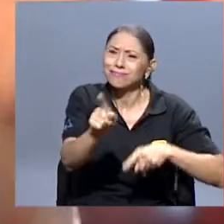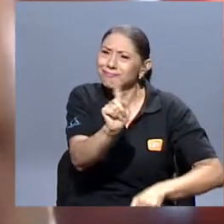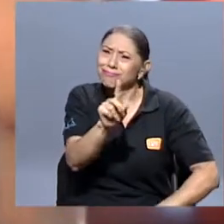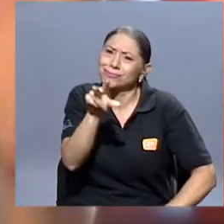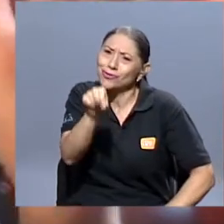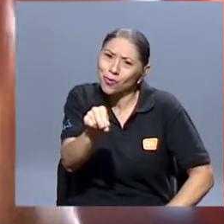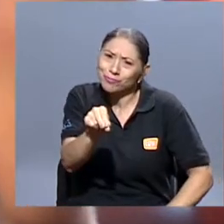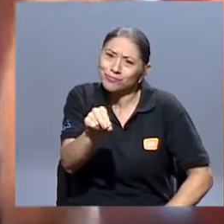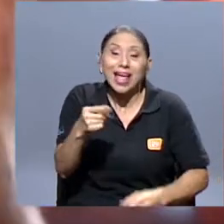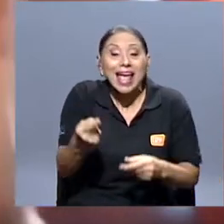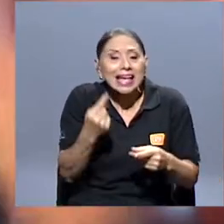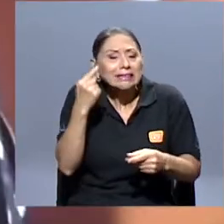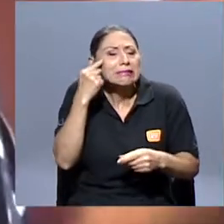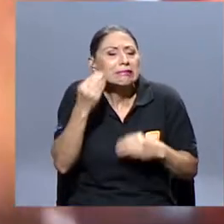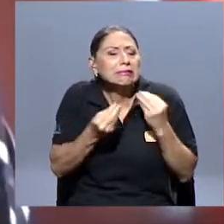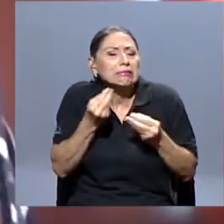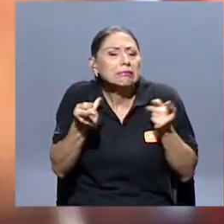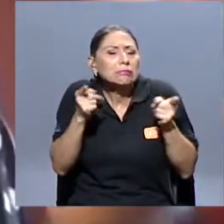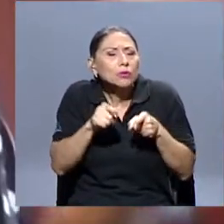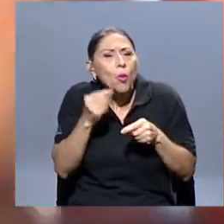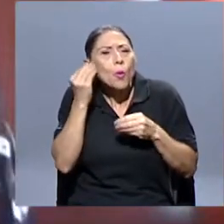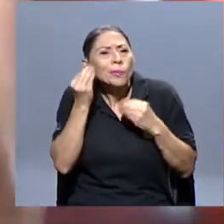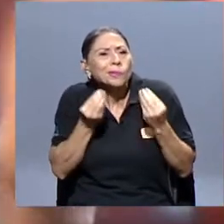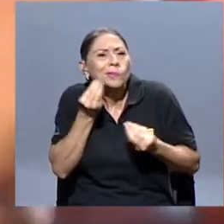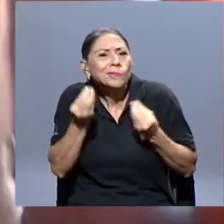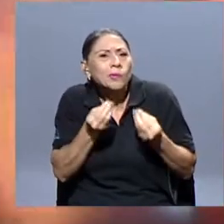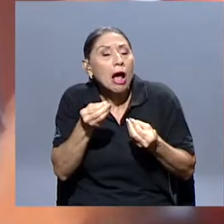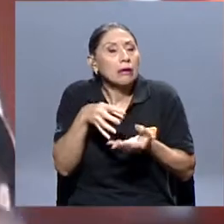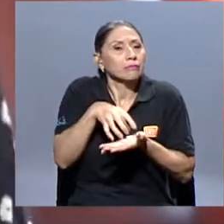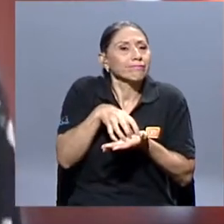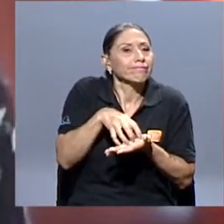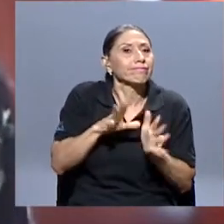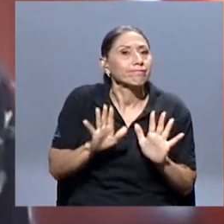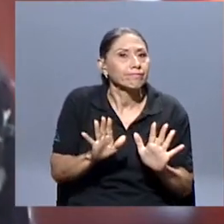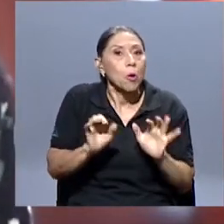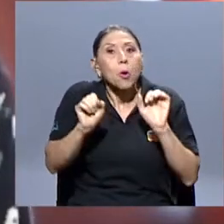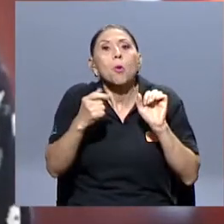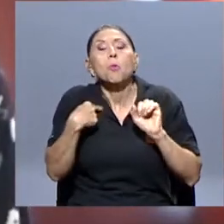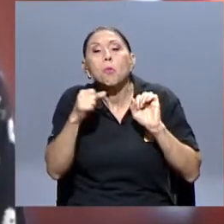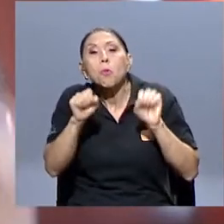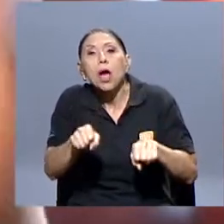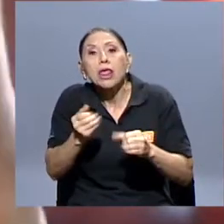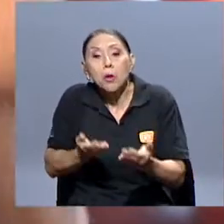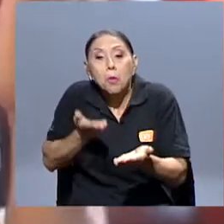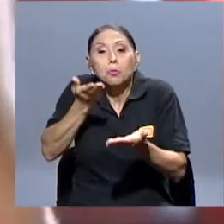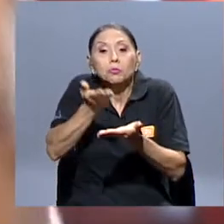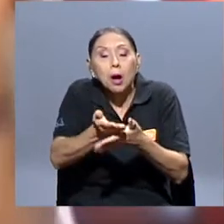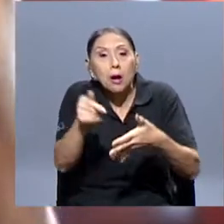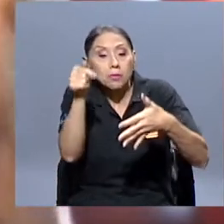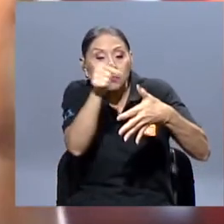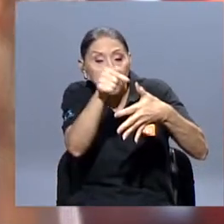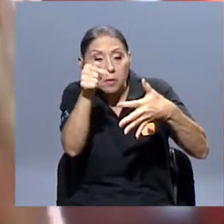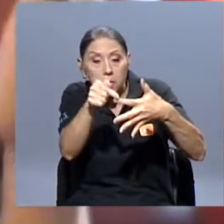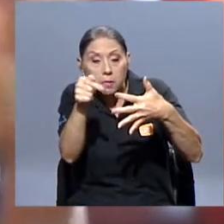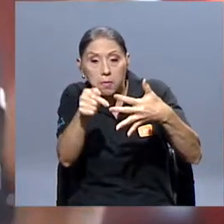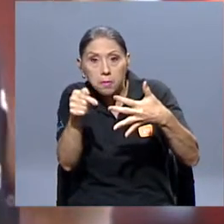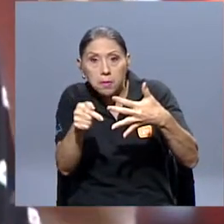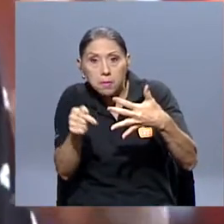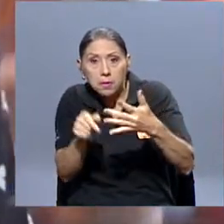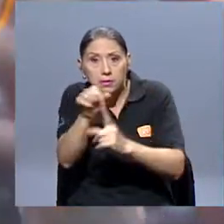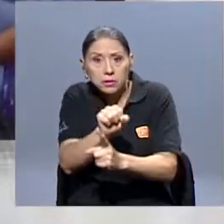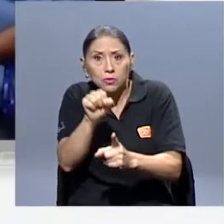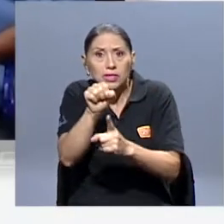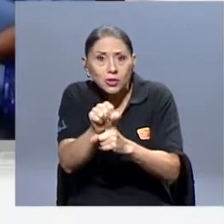tienen incertidumbre, es decir, uno da una gama de posibles escenarios, ¿verdad? Esos escenarios tienen que estar acotados,